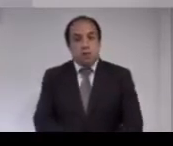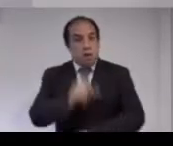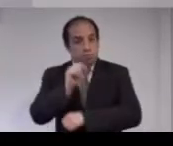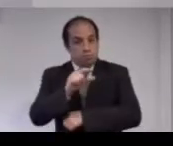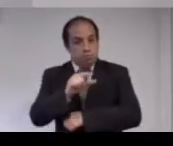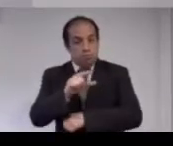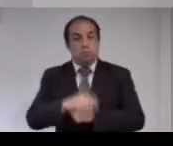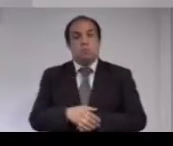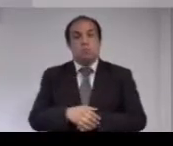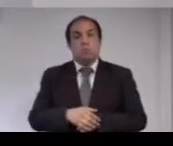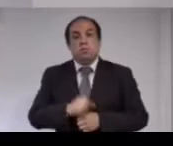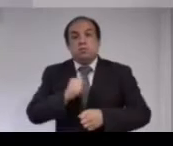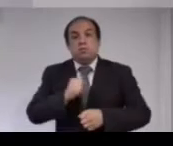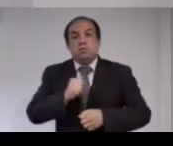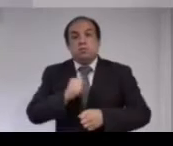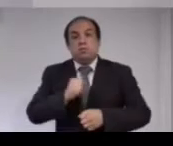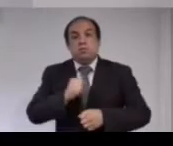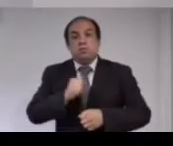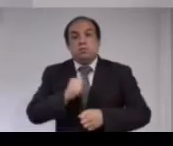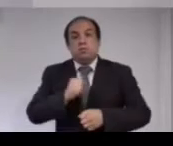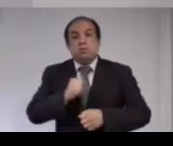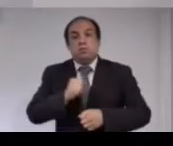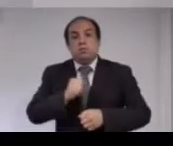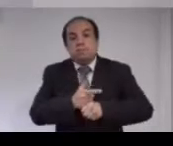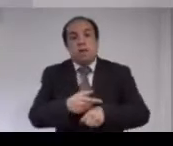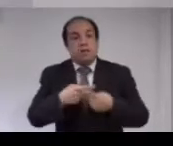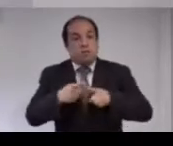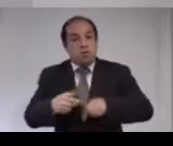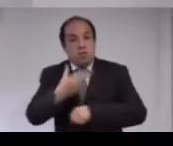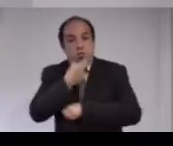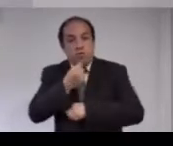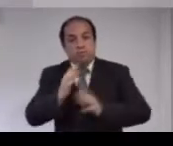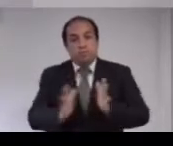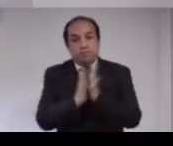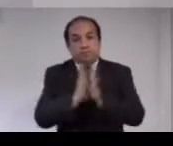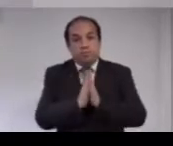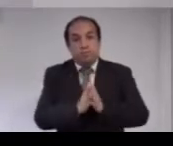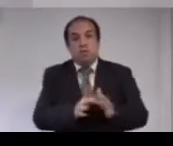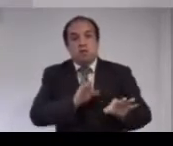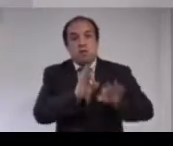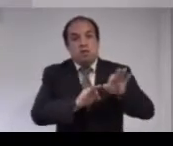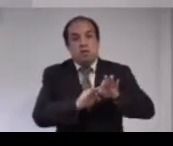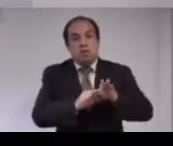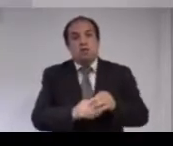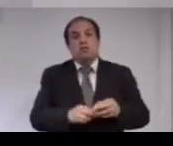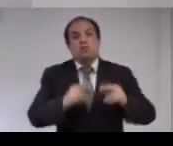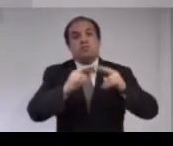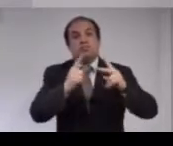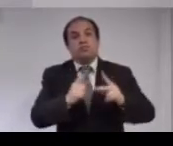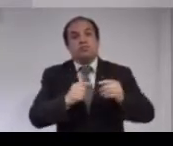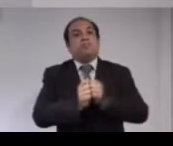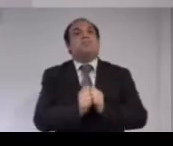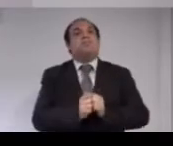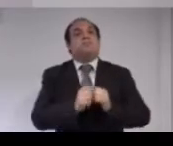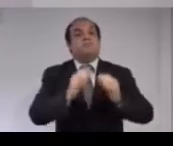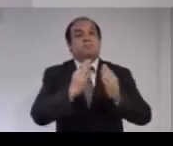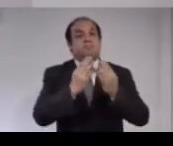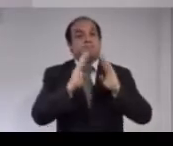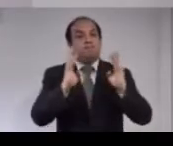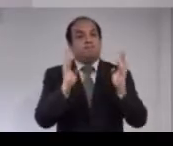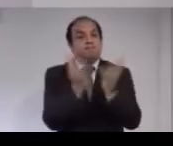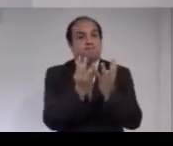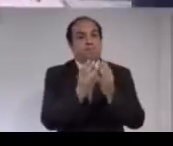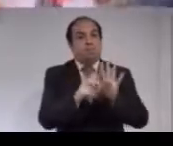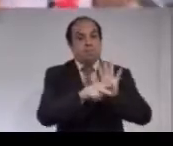Ahí mismo, una vez más, se identifican a varios hombres participando en el intento de derribar vallas. Video, por favor.